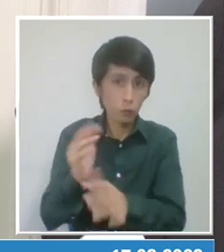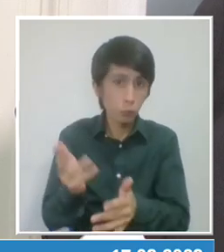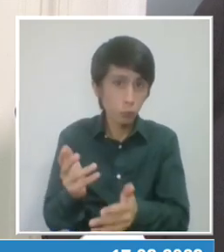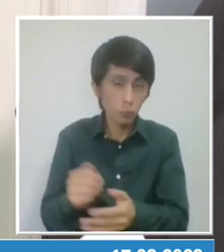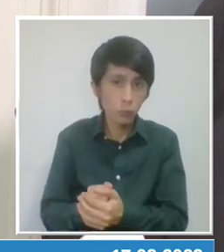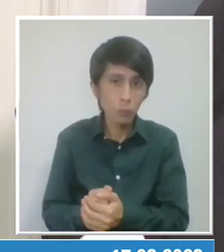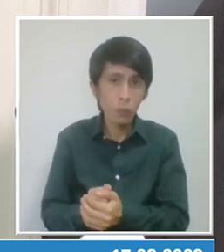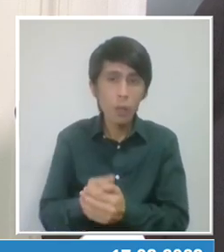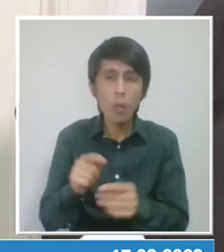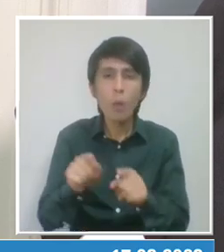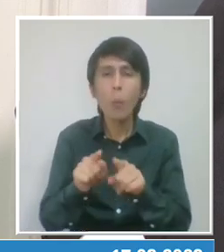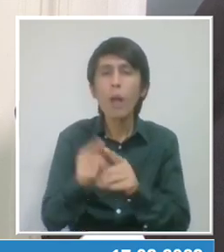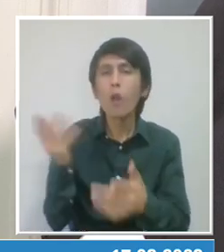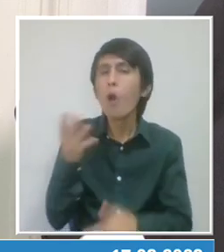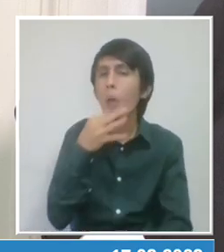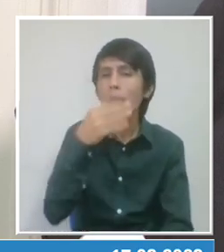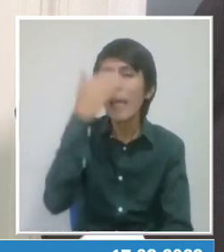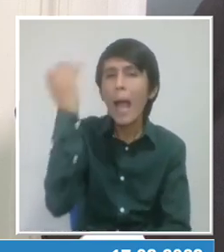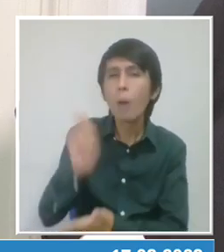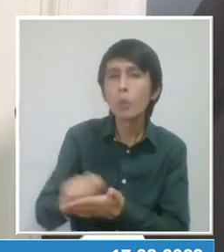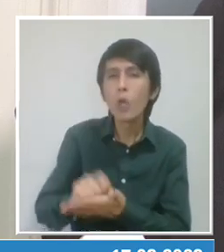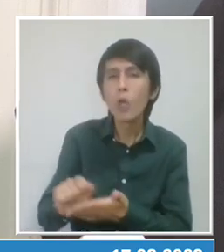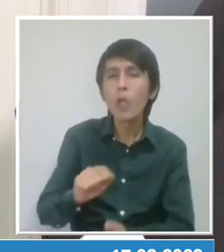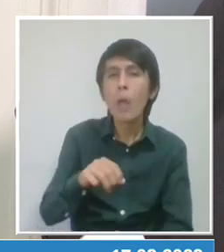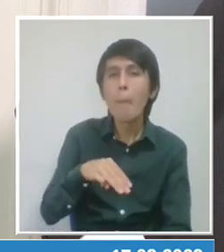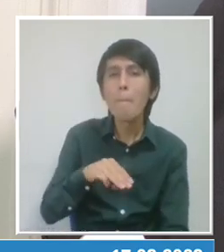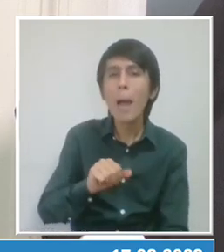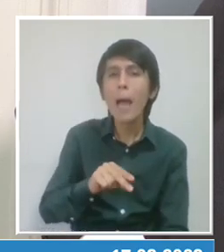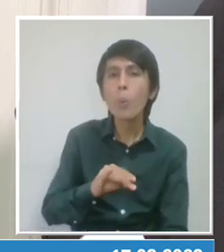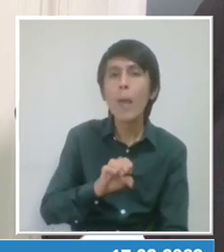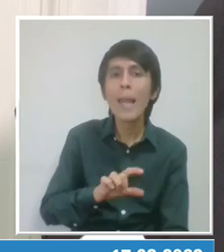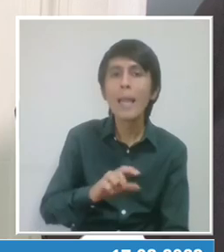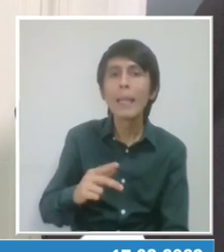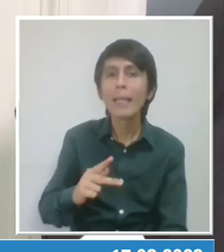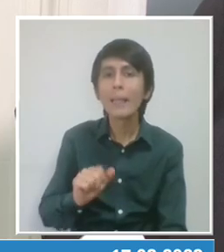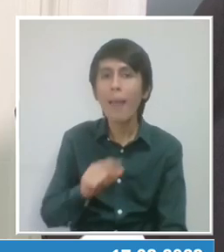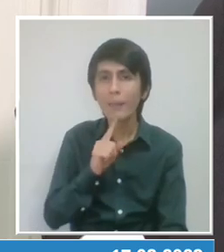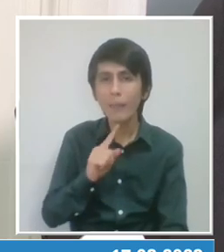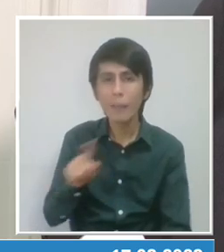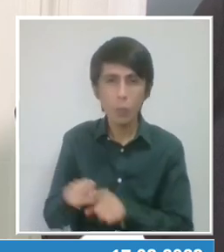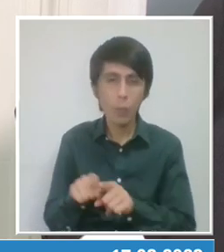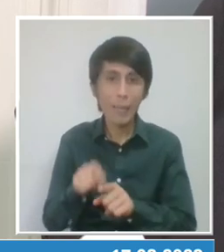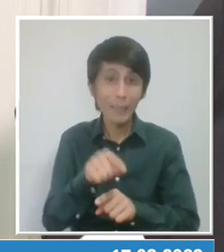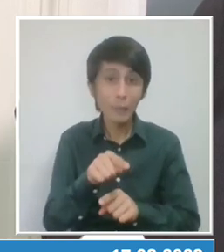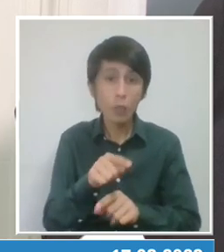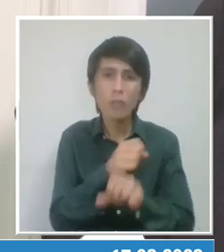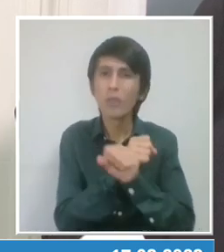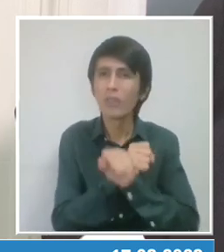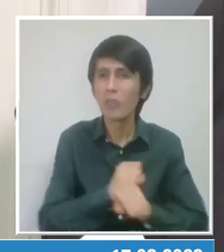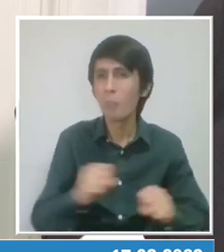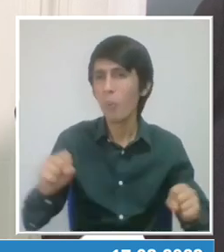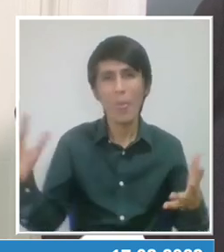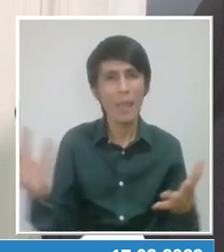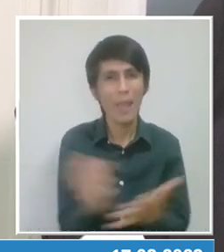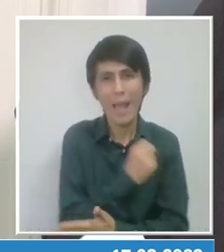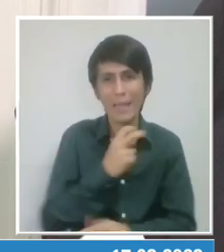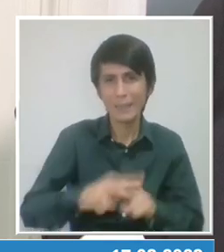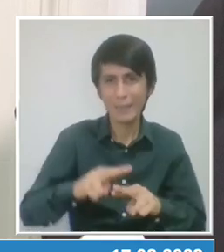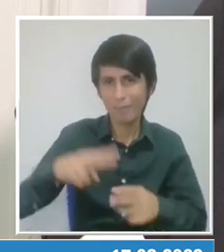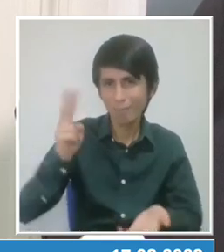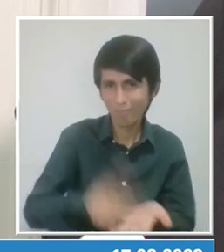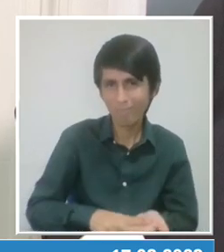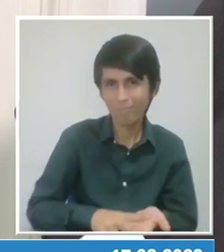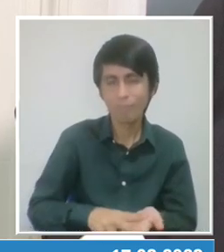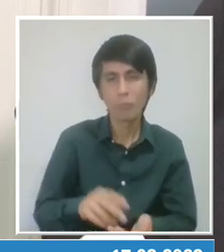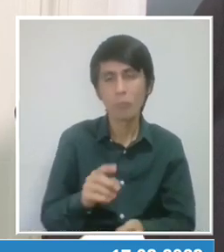Kant, Manuel Kant, que es algo irrealizable, inalcanzable. Toma tiempo, y